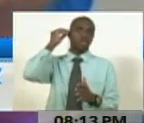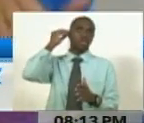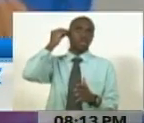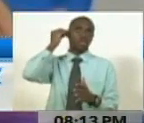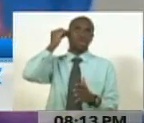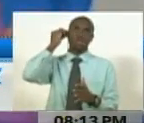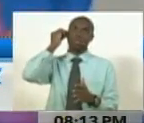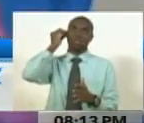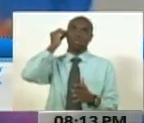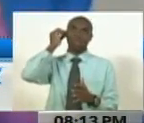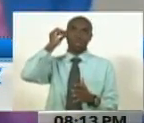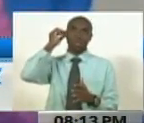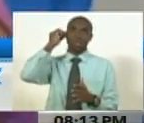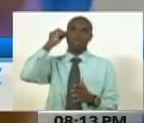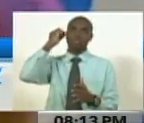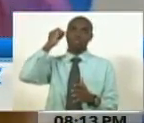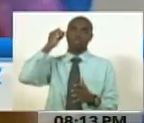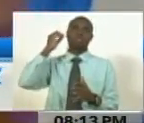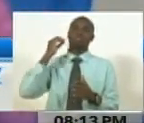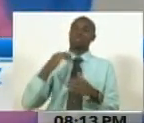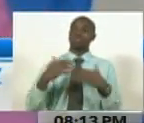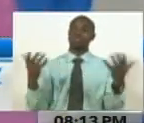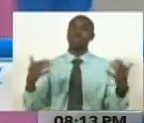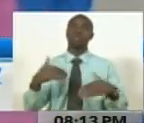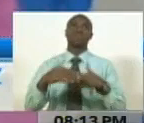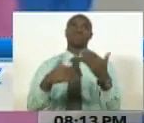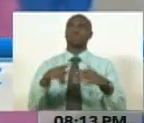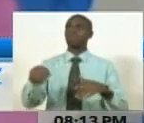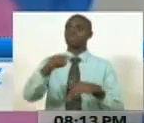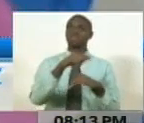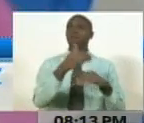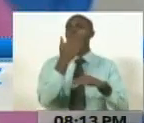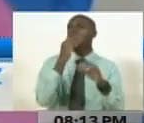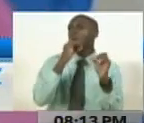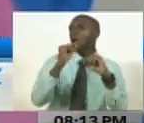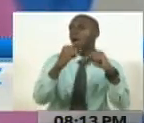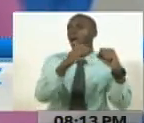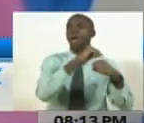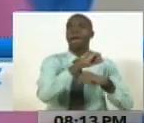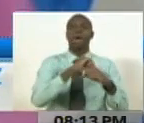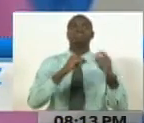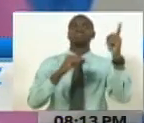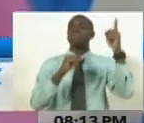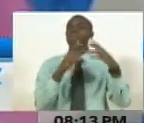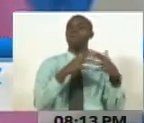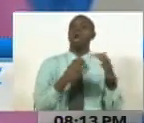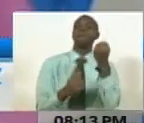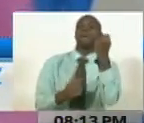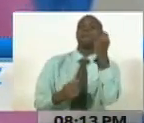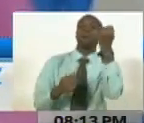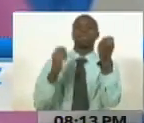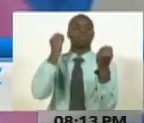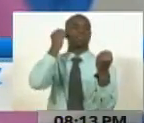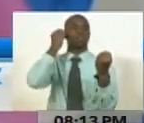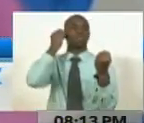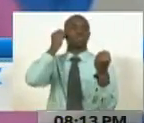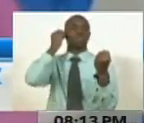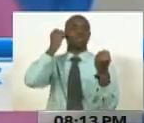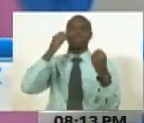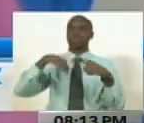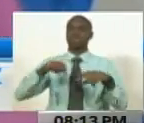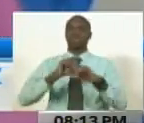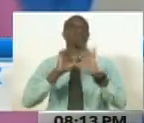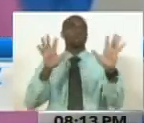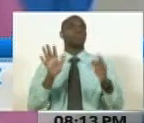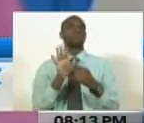En el pasado las habían mantenido, era rumor de pasillo, de alguna manera. Bueno, ya es tan fuerte la